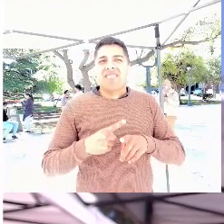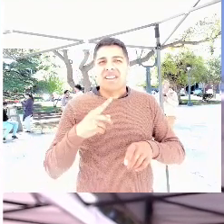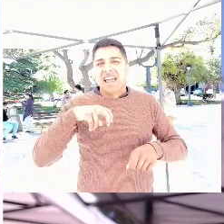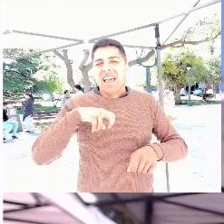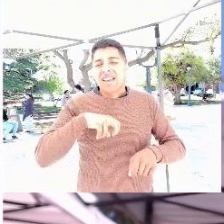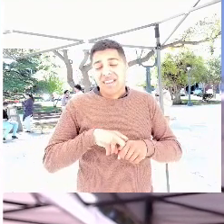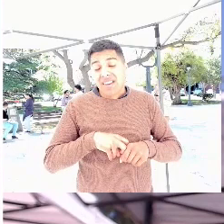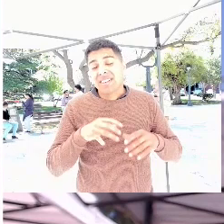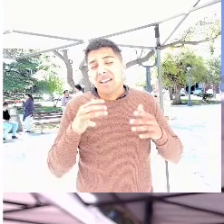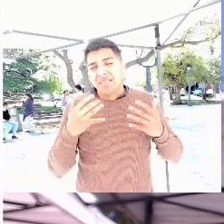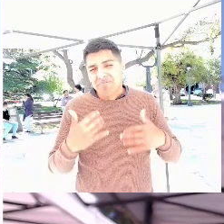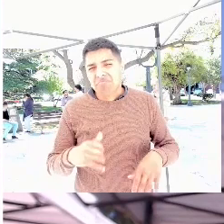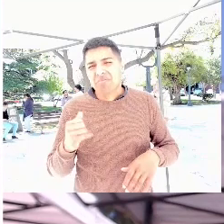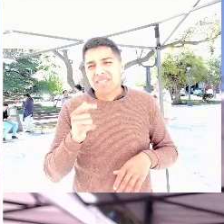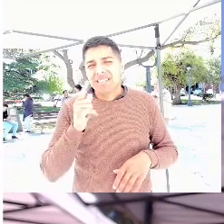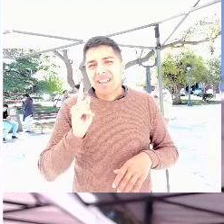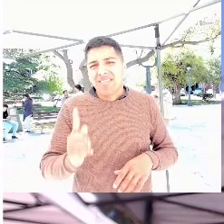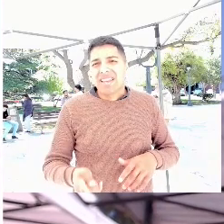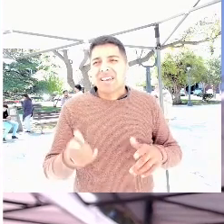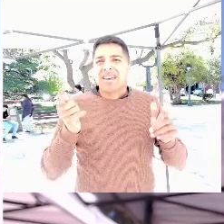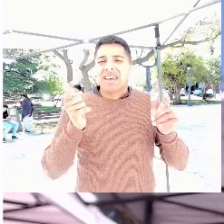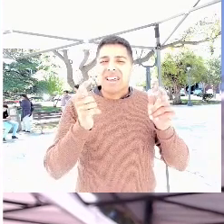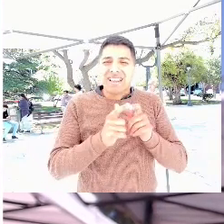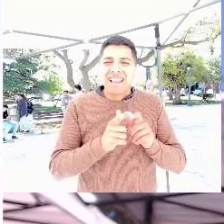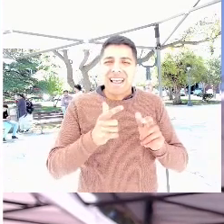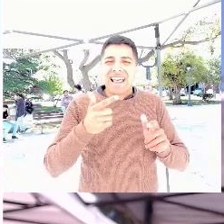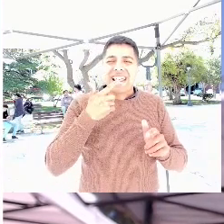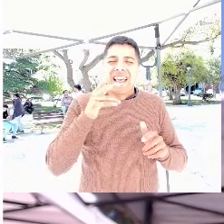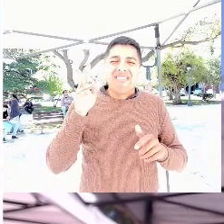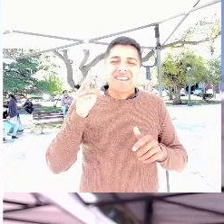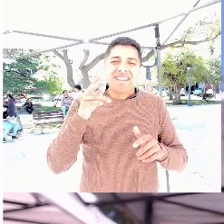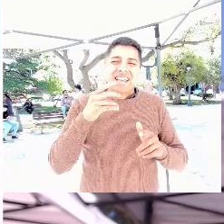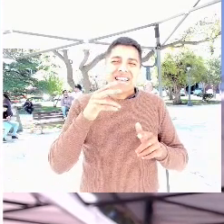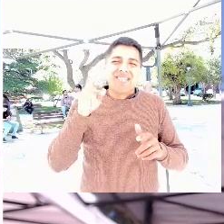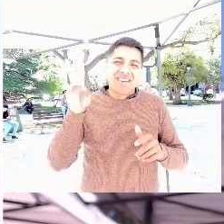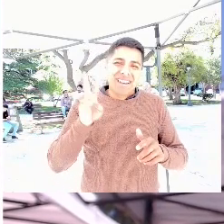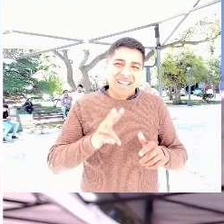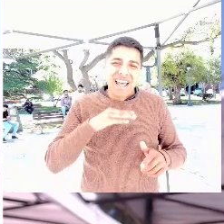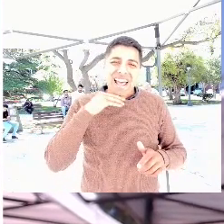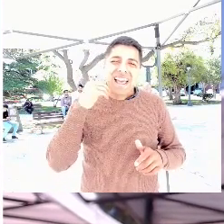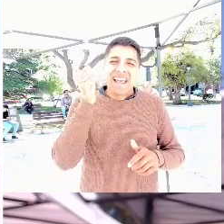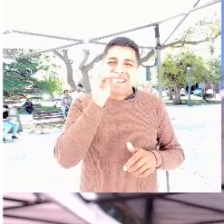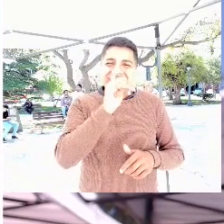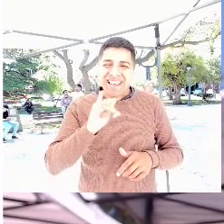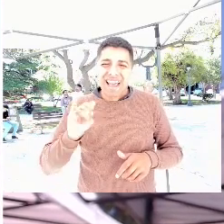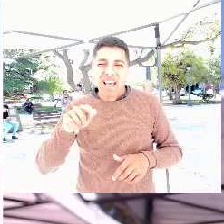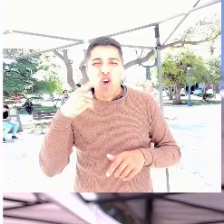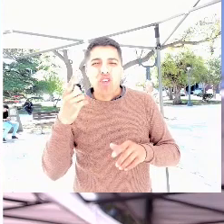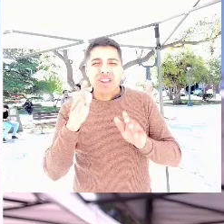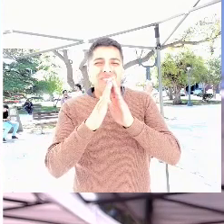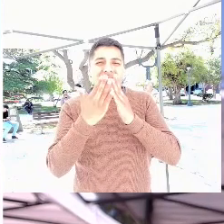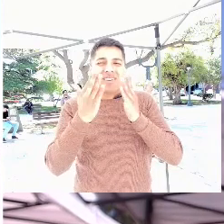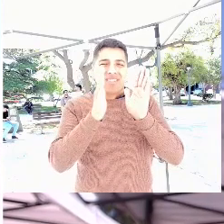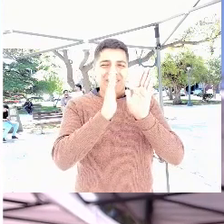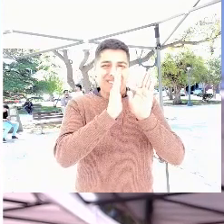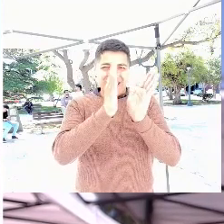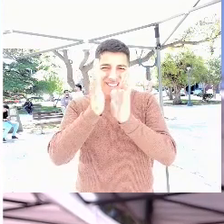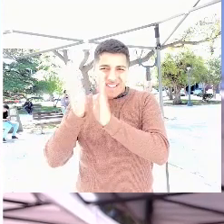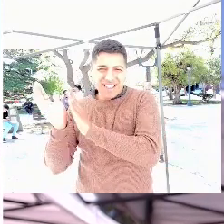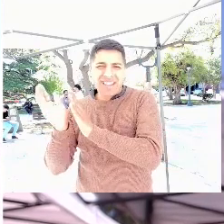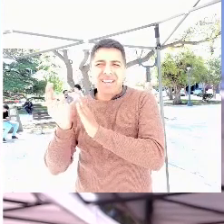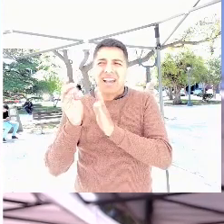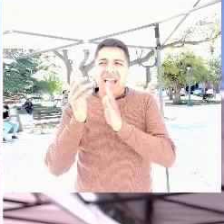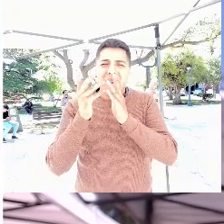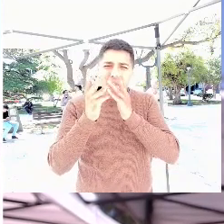cerveza, San Vicente Tango, San Vicente Jazz, la mediateca y su apertura